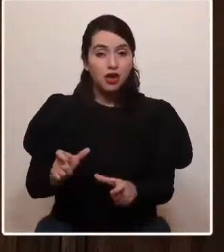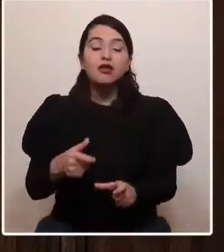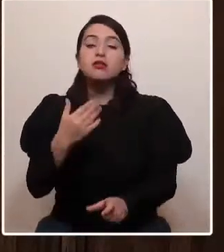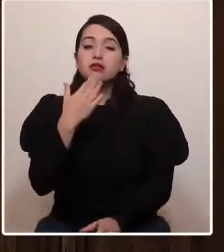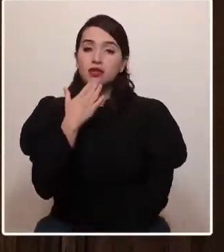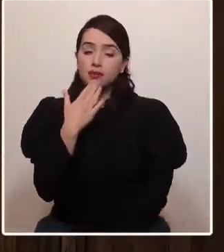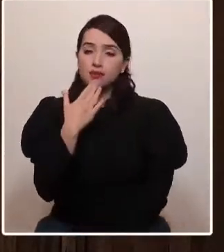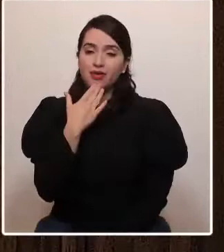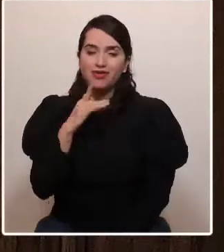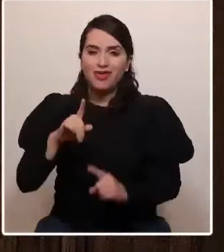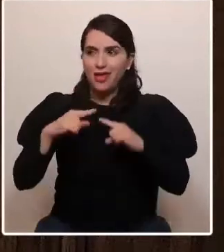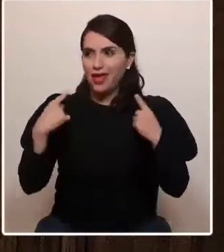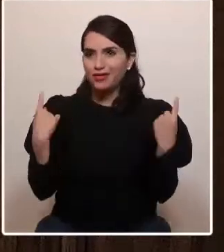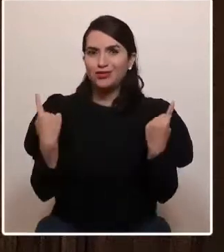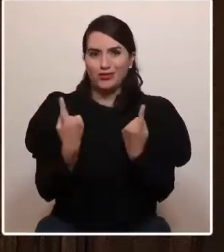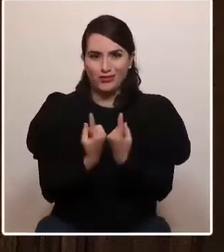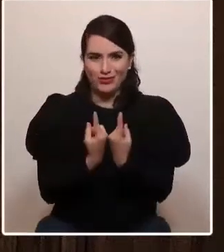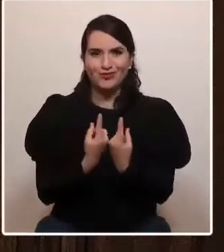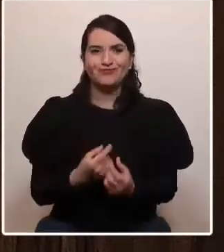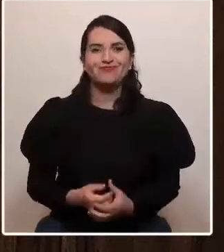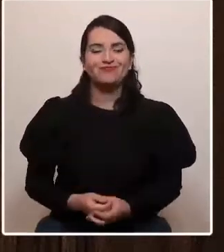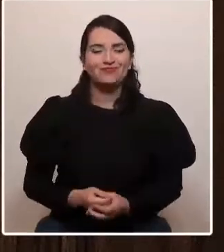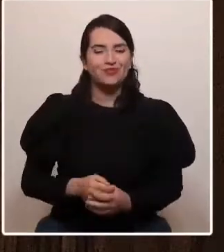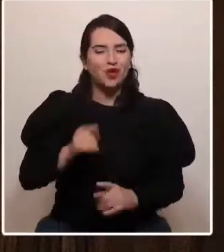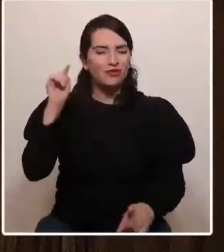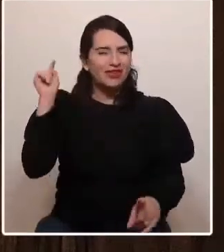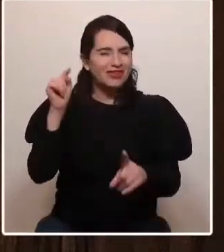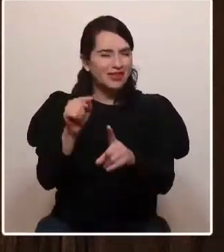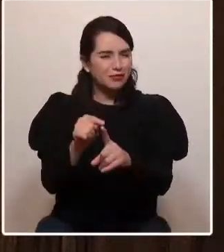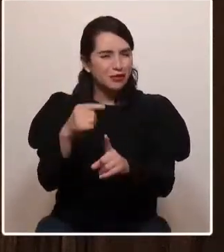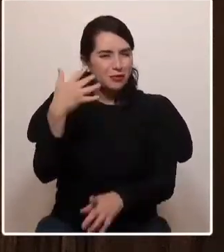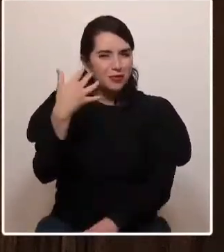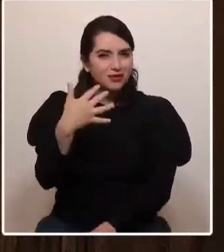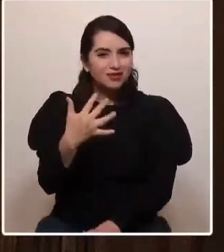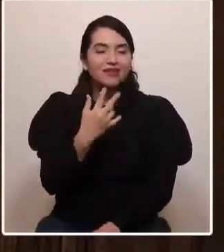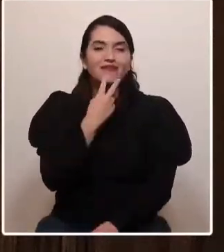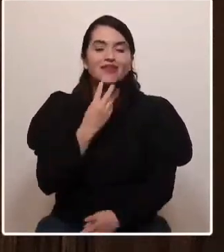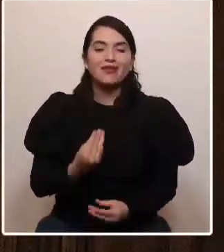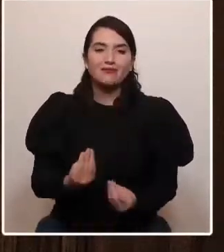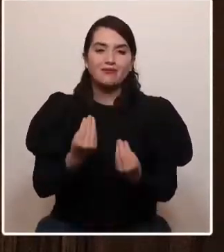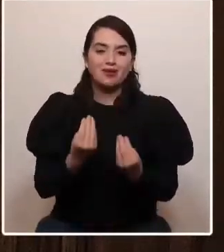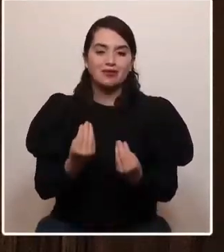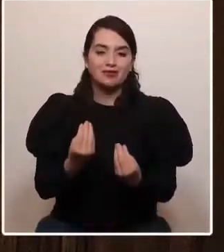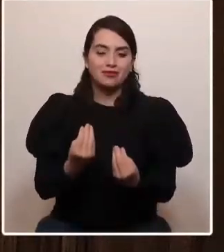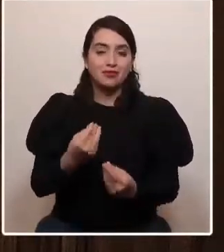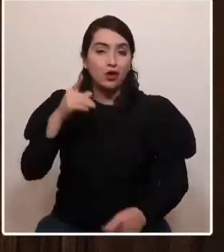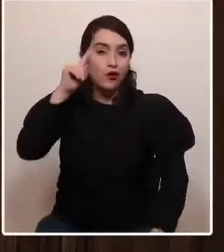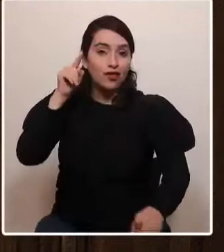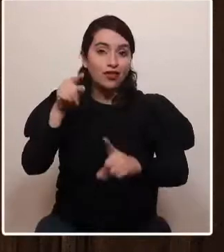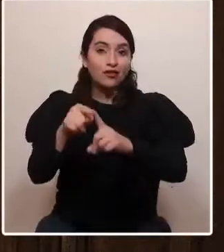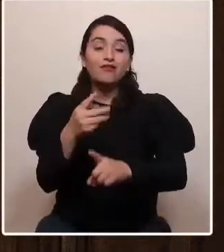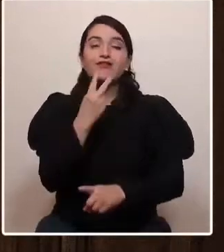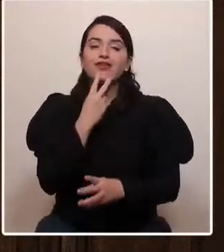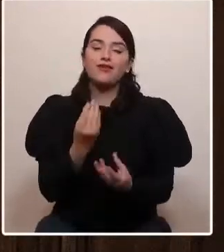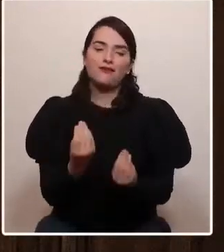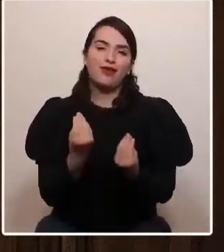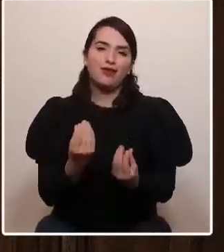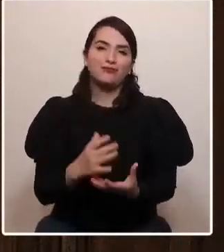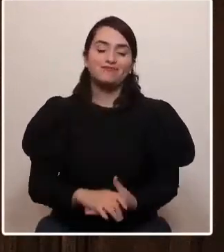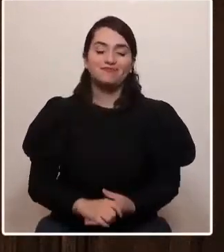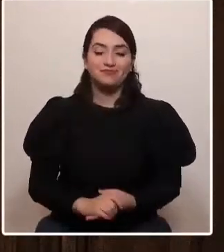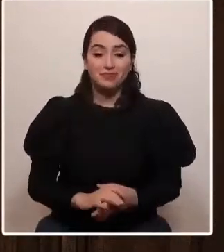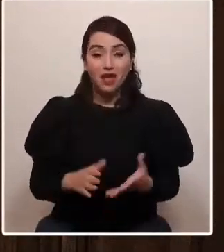también con el entorno. Idea central para el buen vivir, idea central para la buena vida. Las generaciones